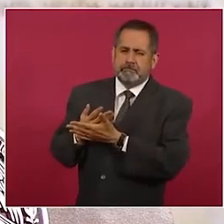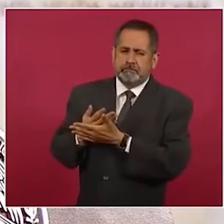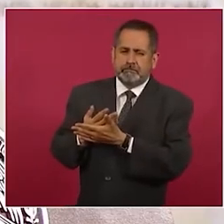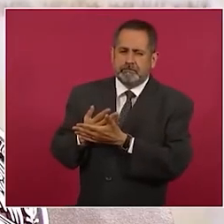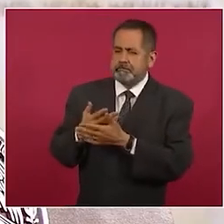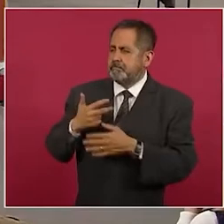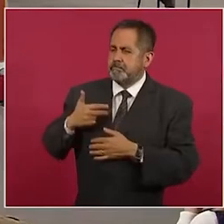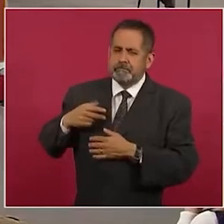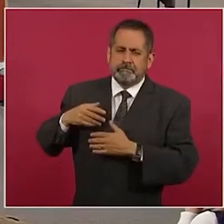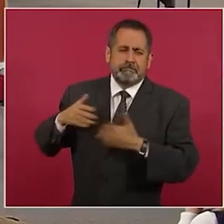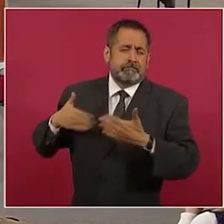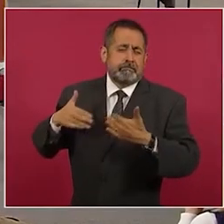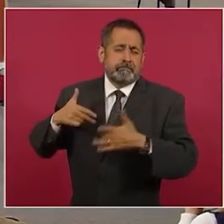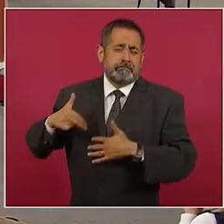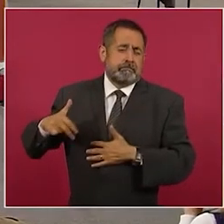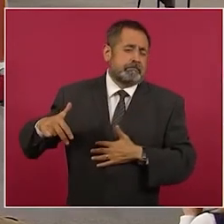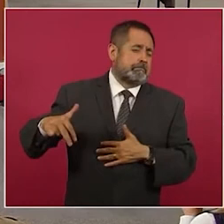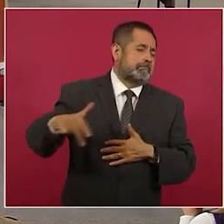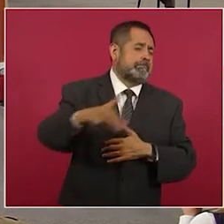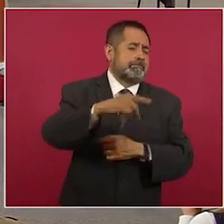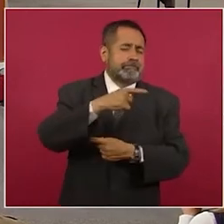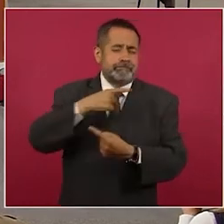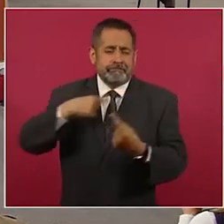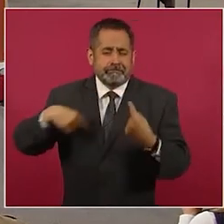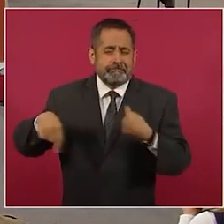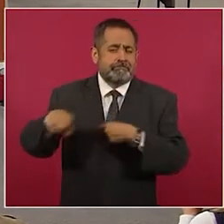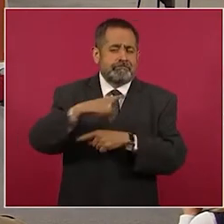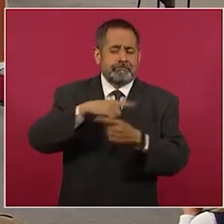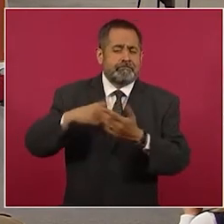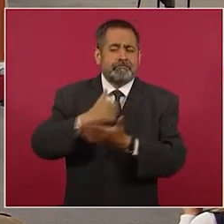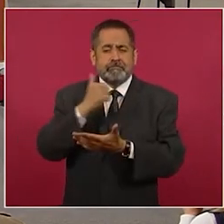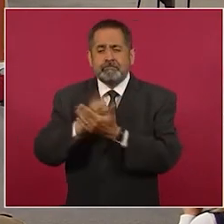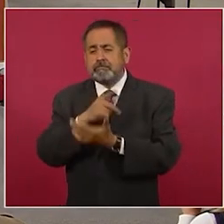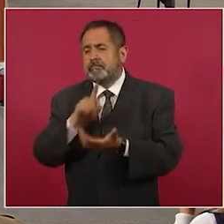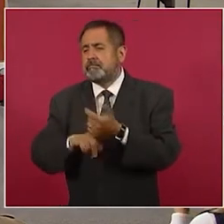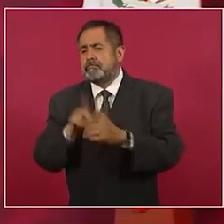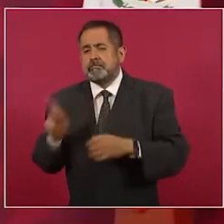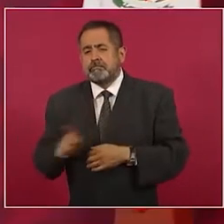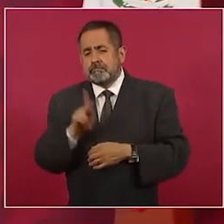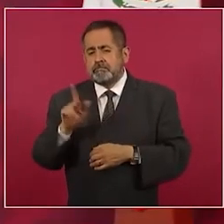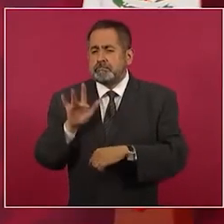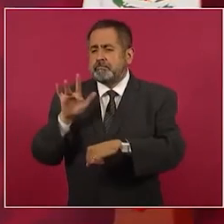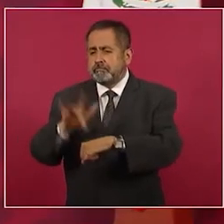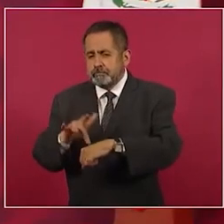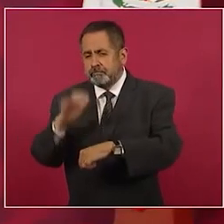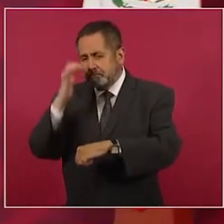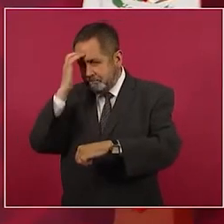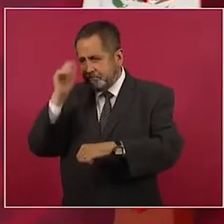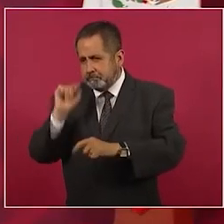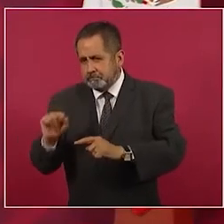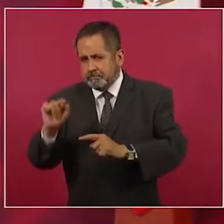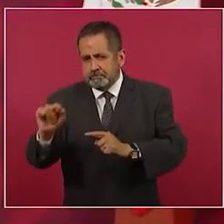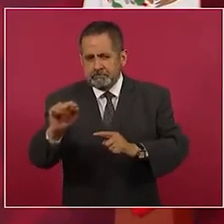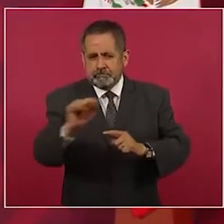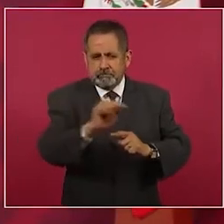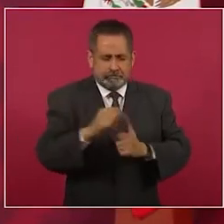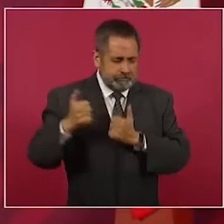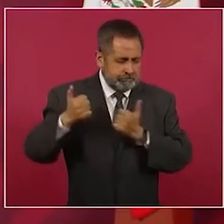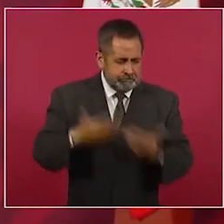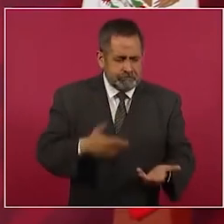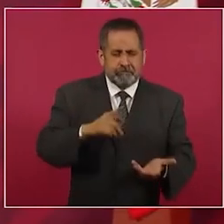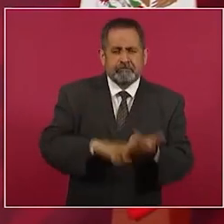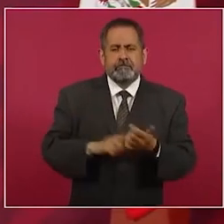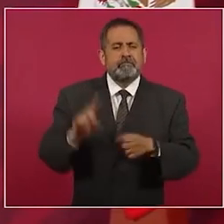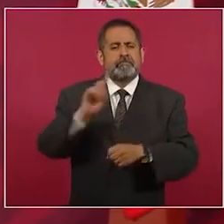como dos vueltas todavía a la ciudad, a los pueblos, para llegar como el día 9 o